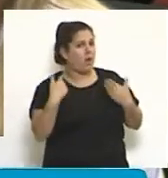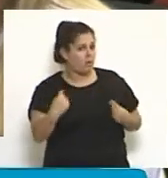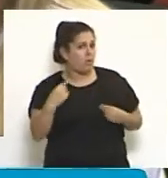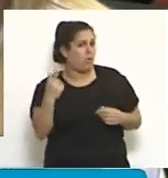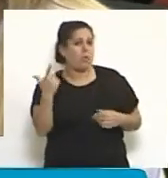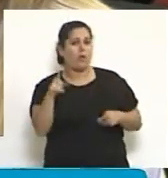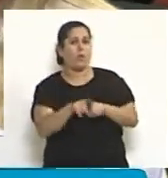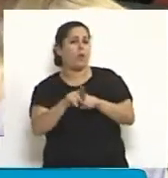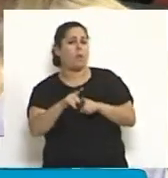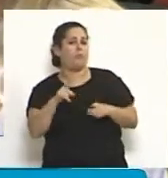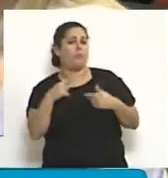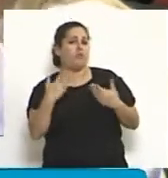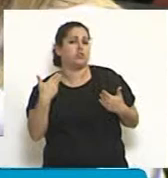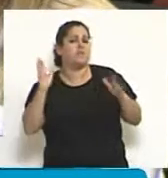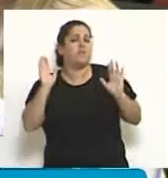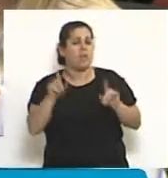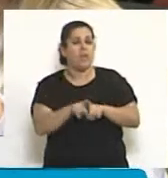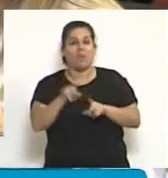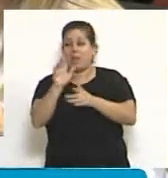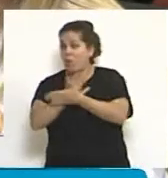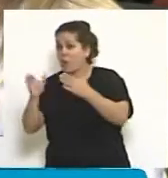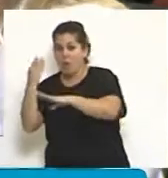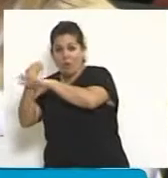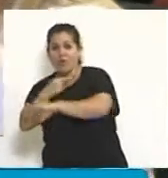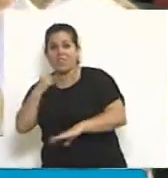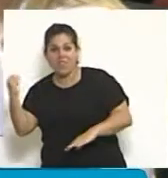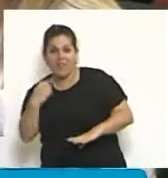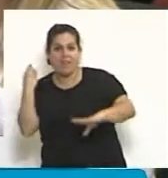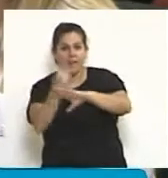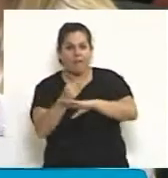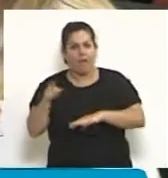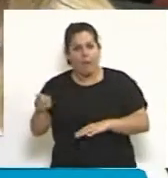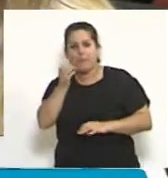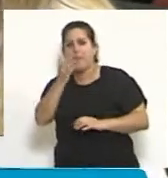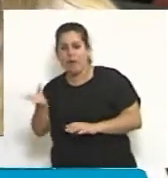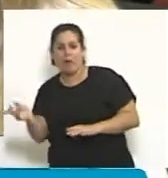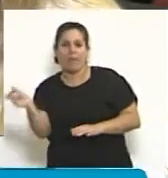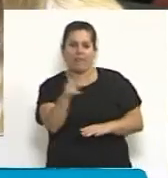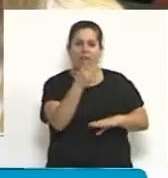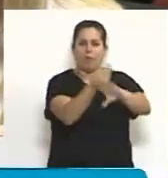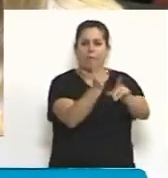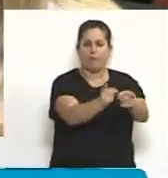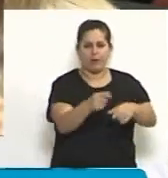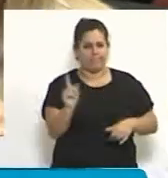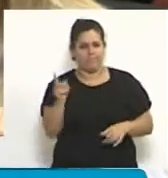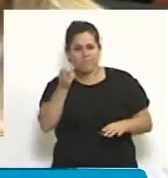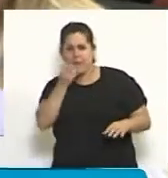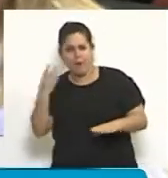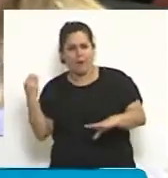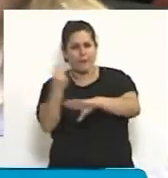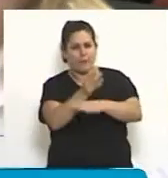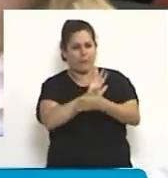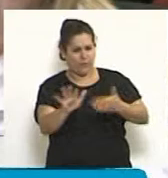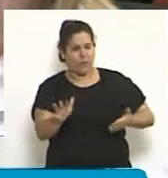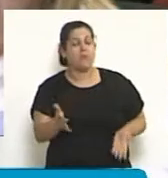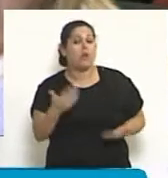la posibilidad de que los nuevos aspirantes se encuentren en mejores condiciones que los que están en el cargo. Y obvio, si